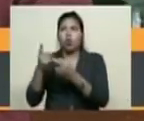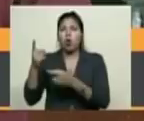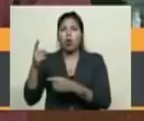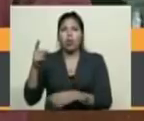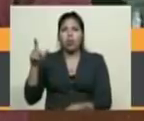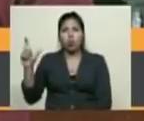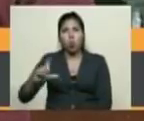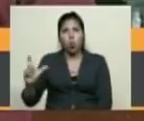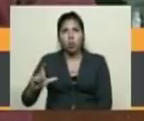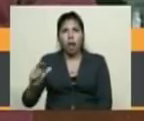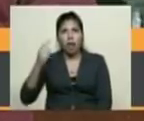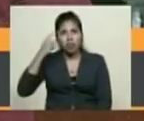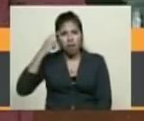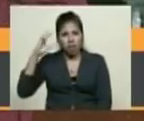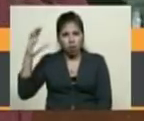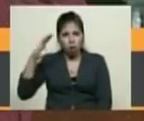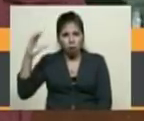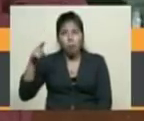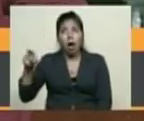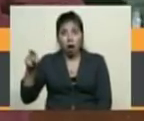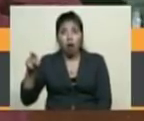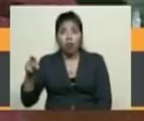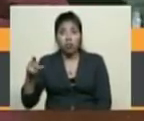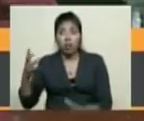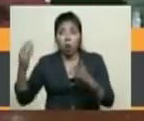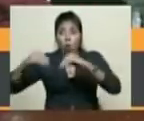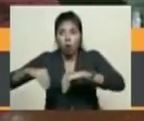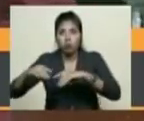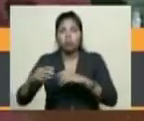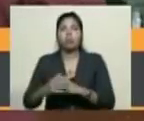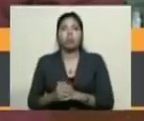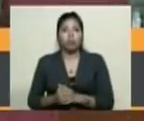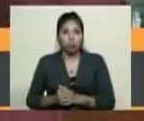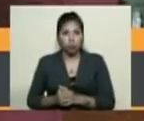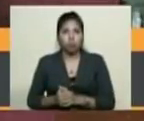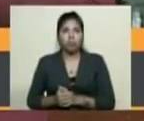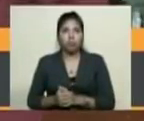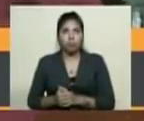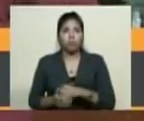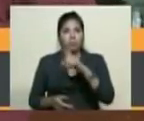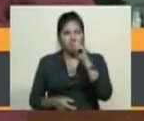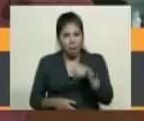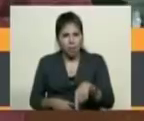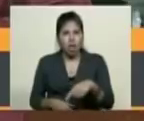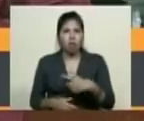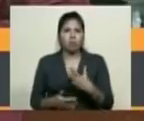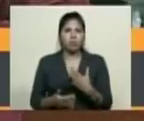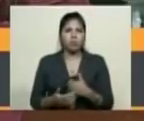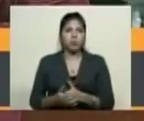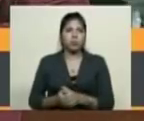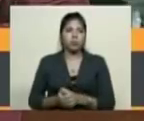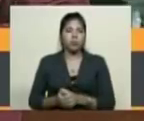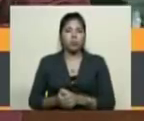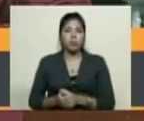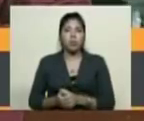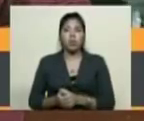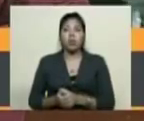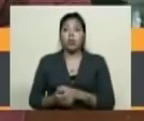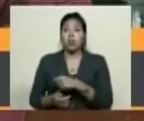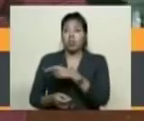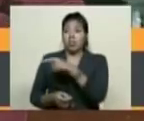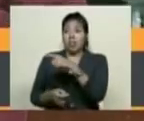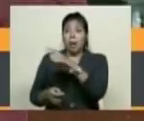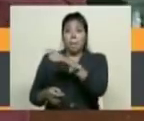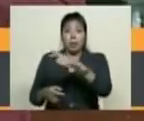Colombia. Ha sido muy efectiva para capturar a los que pretenden